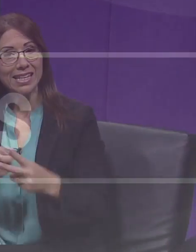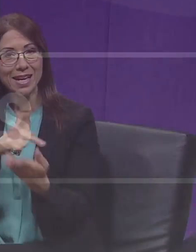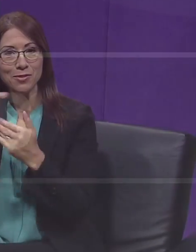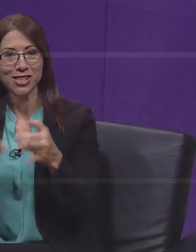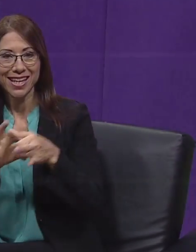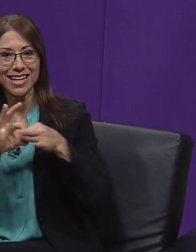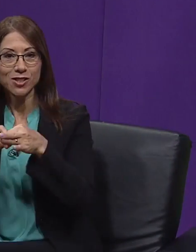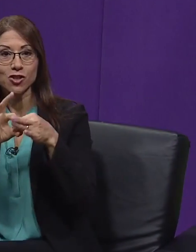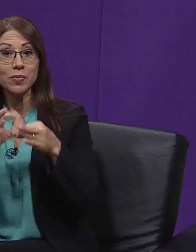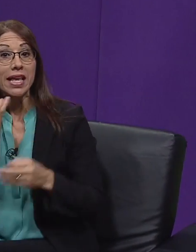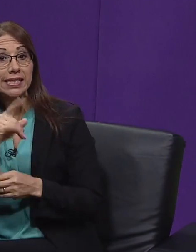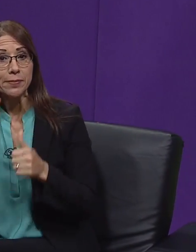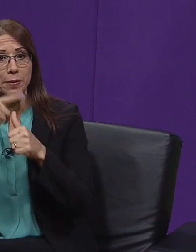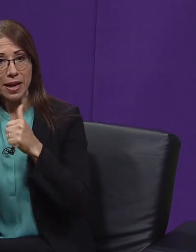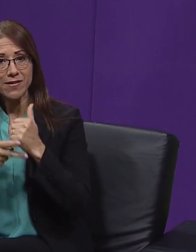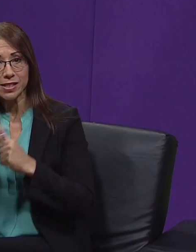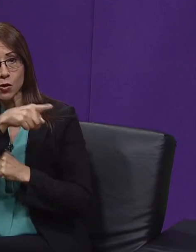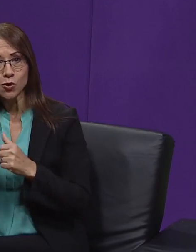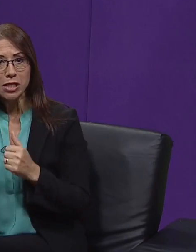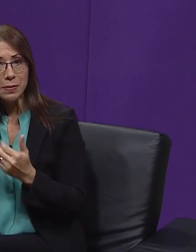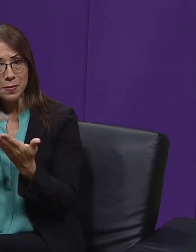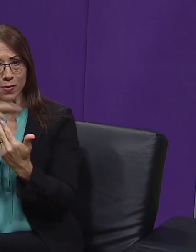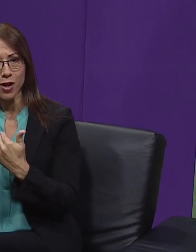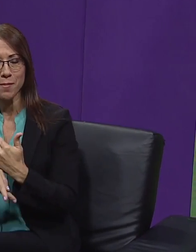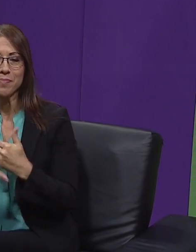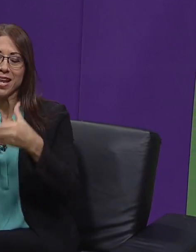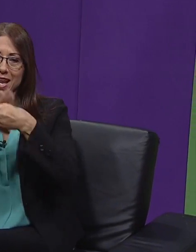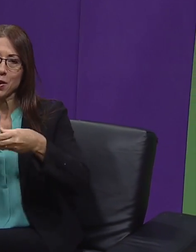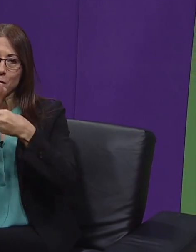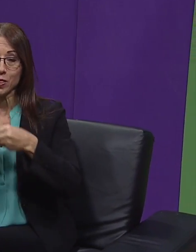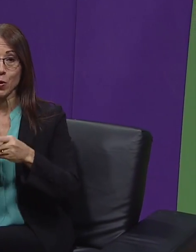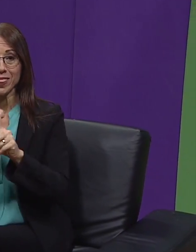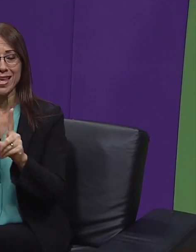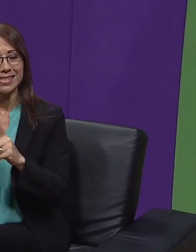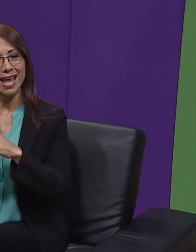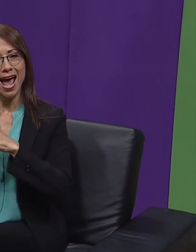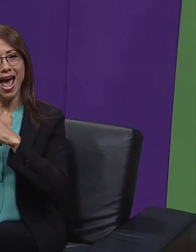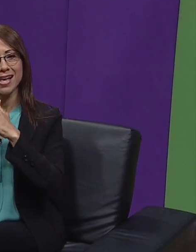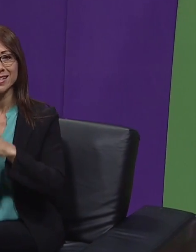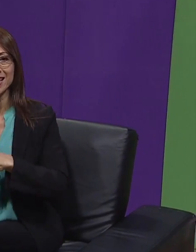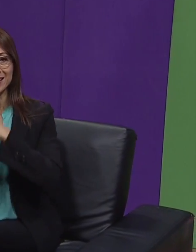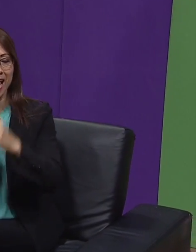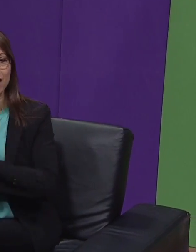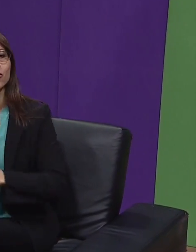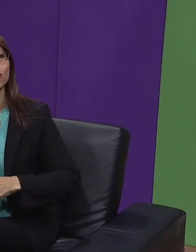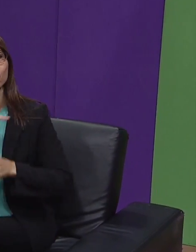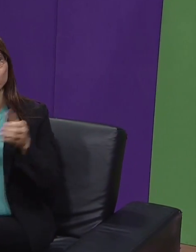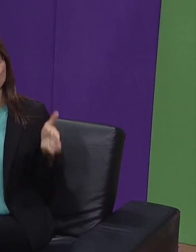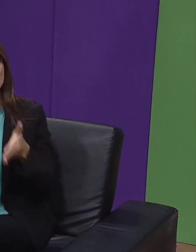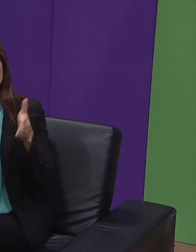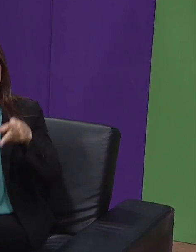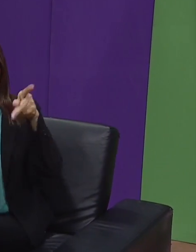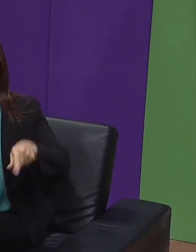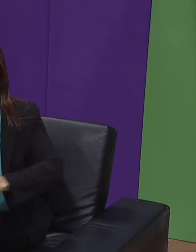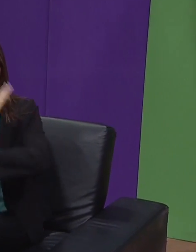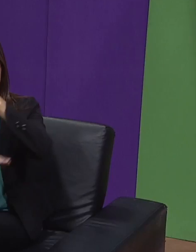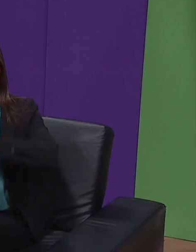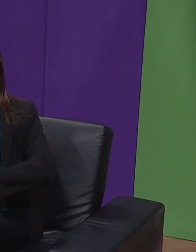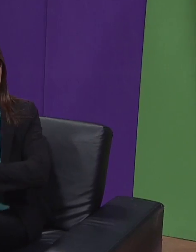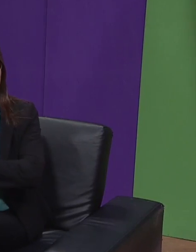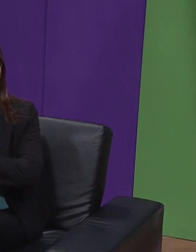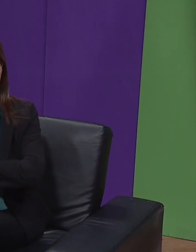Iniciamos Nexos. Si es la primera vez que nos acompaña, le cuento que desde hace 13 años nos dedicamos a promover la inclusión de las personas